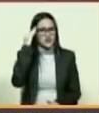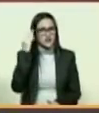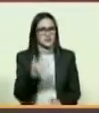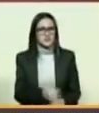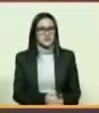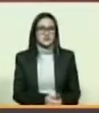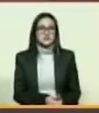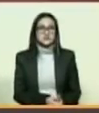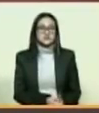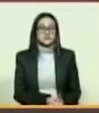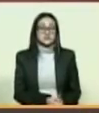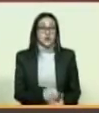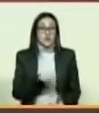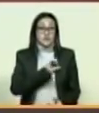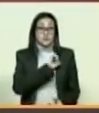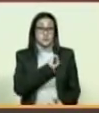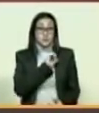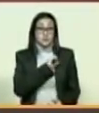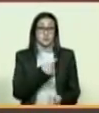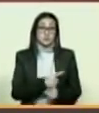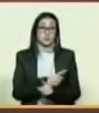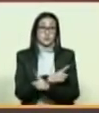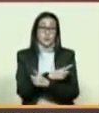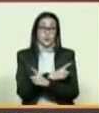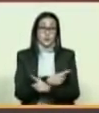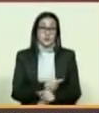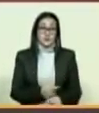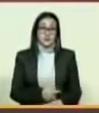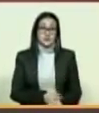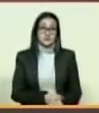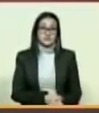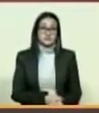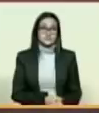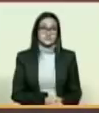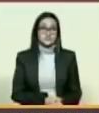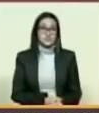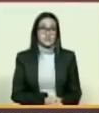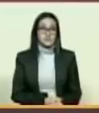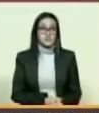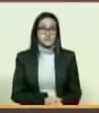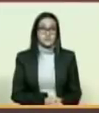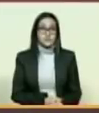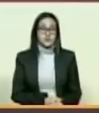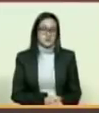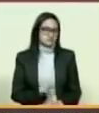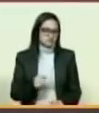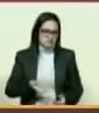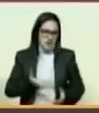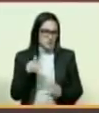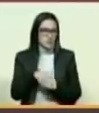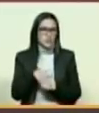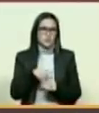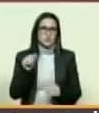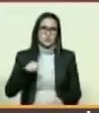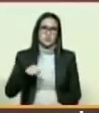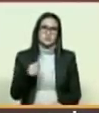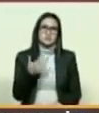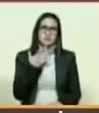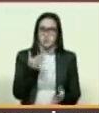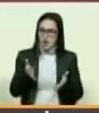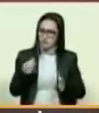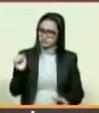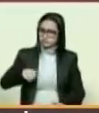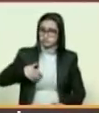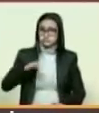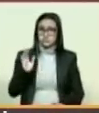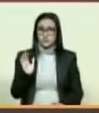entonces están ahorita con esos amagos de recule. No, vamos. El que ganó, ganó.